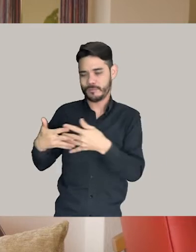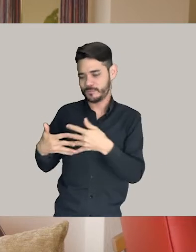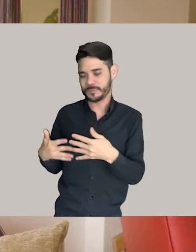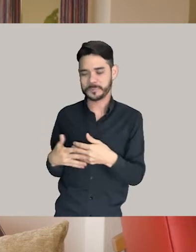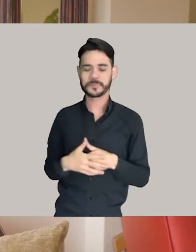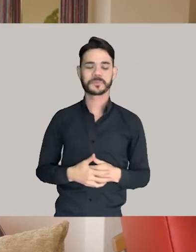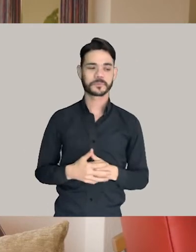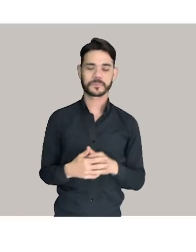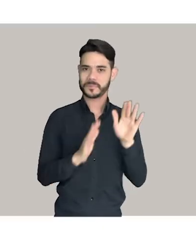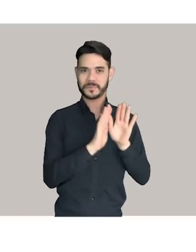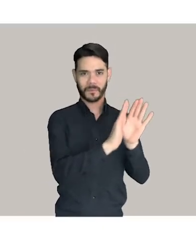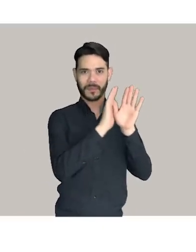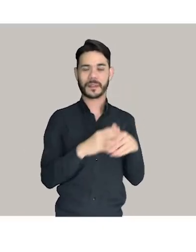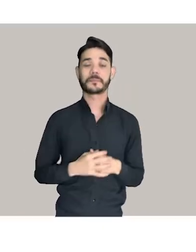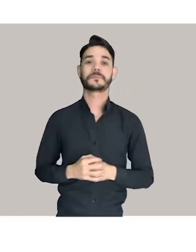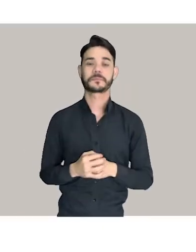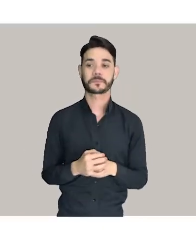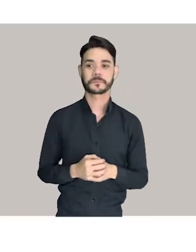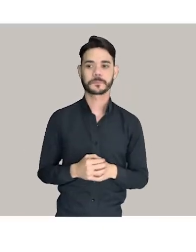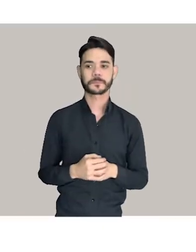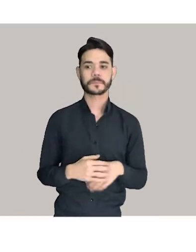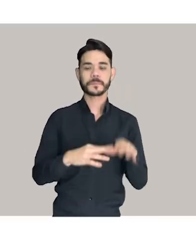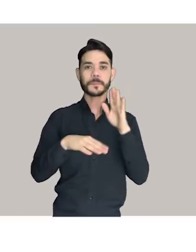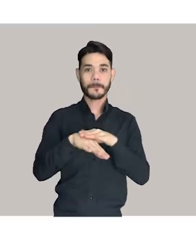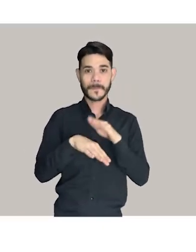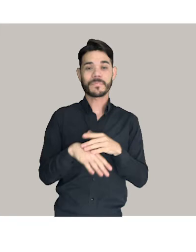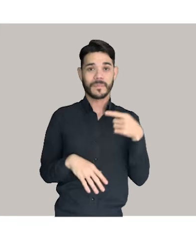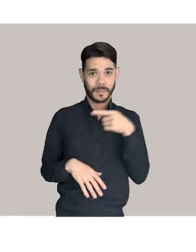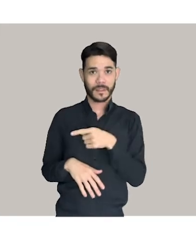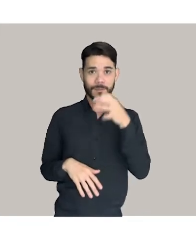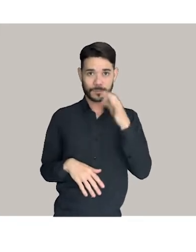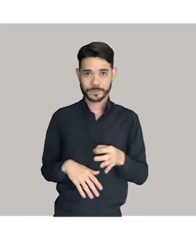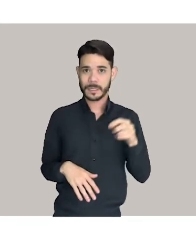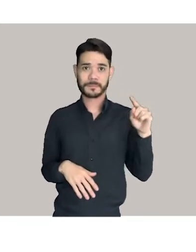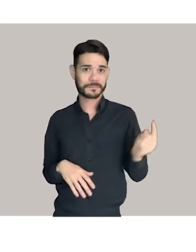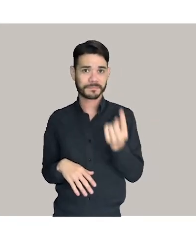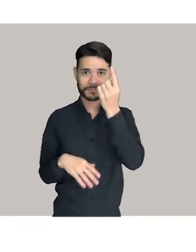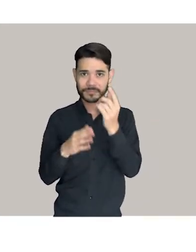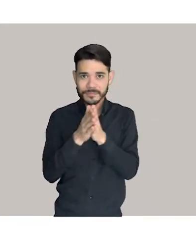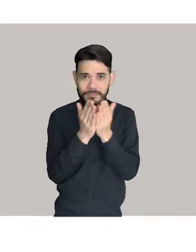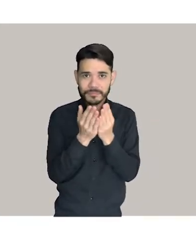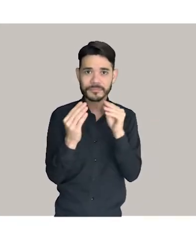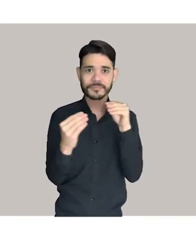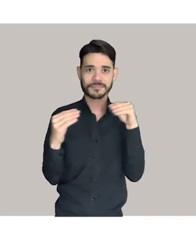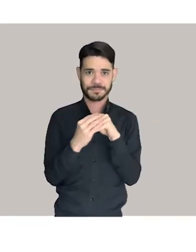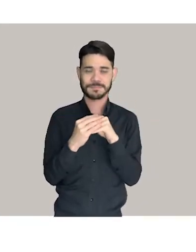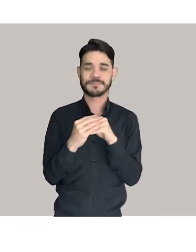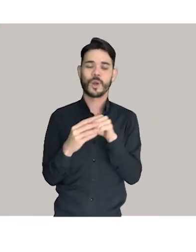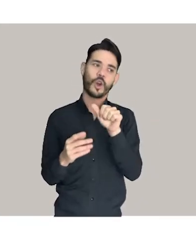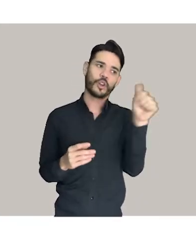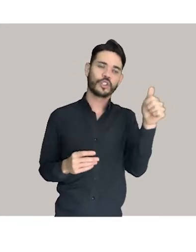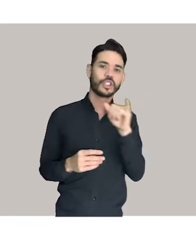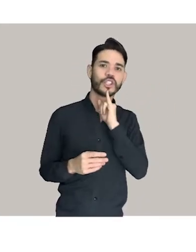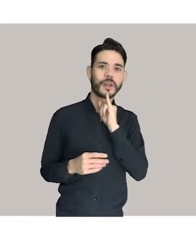trabajando. Esta realmente es una de las primeras adaptaciones a otro